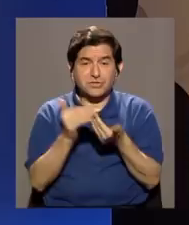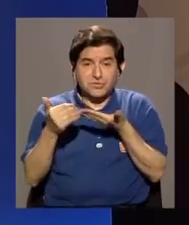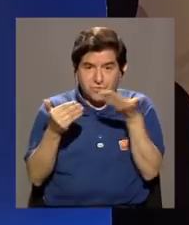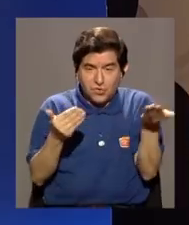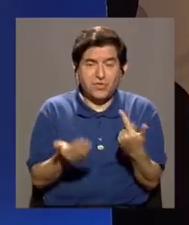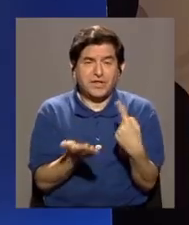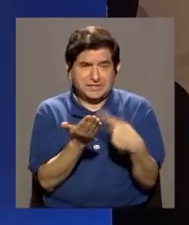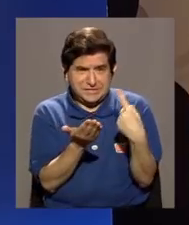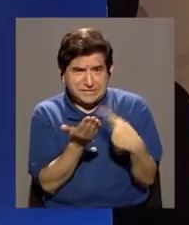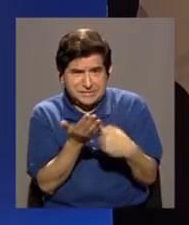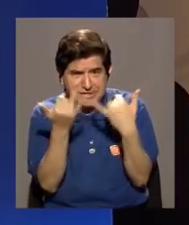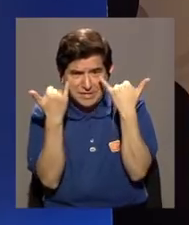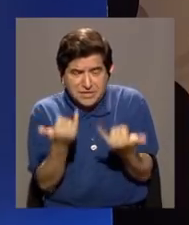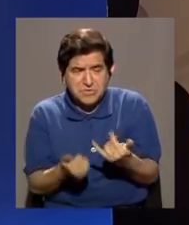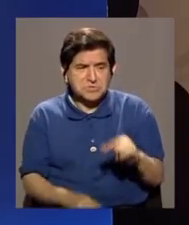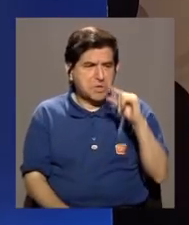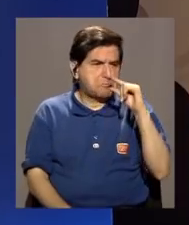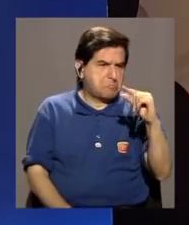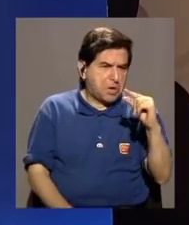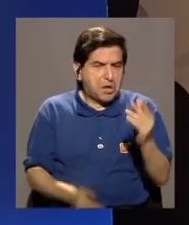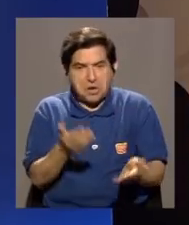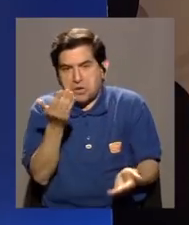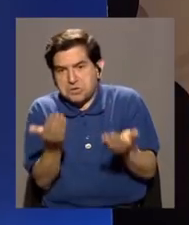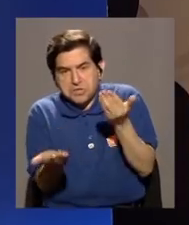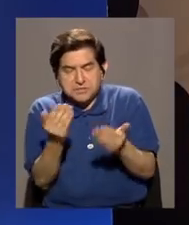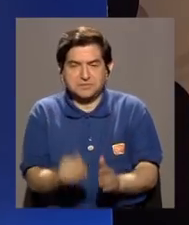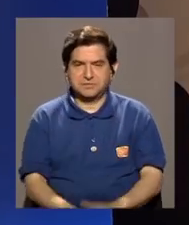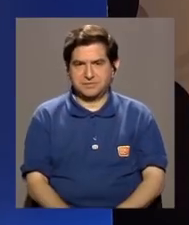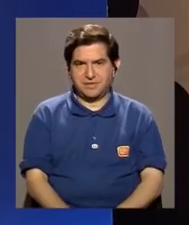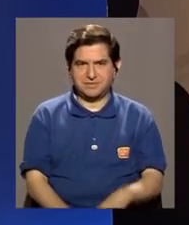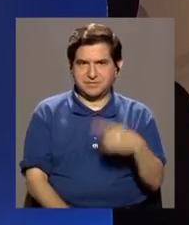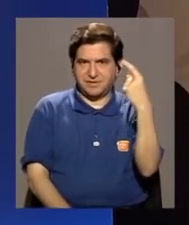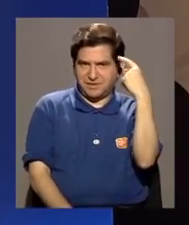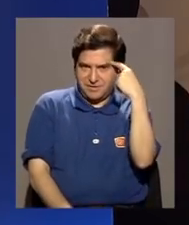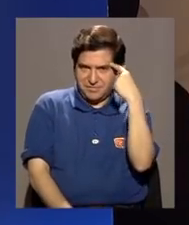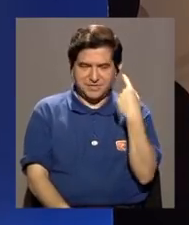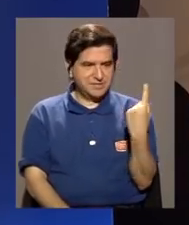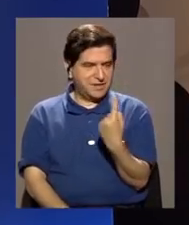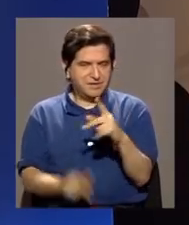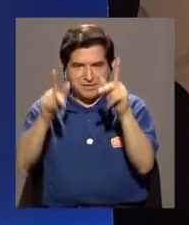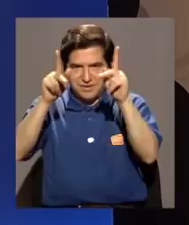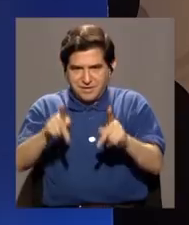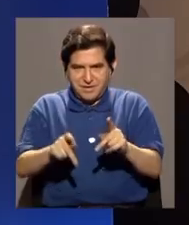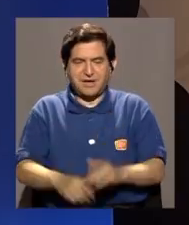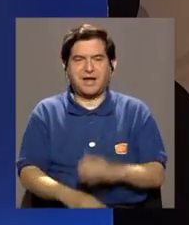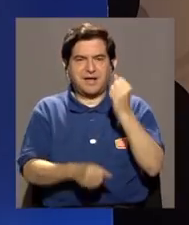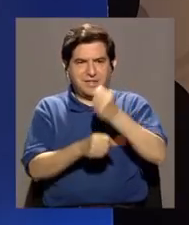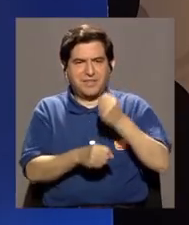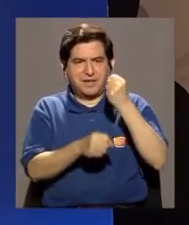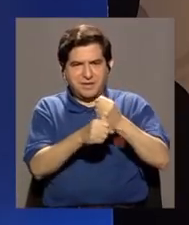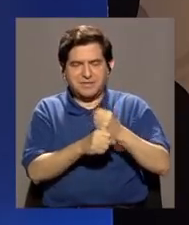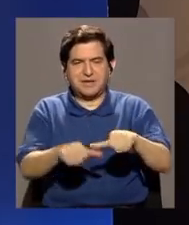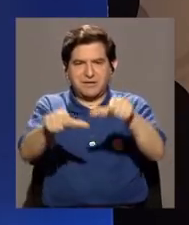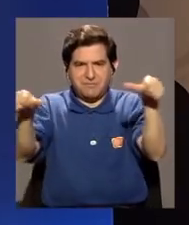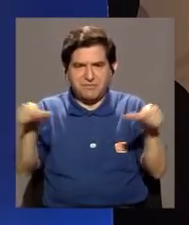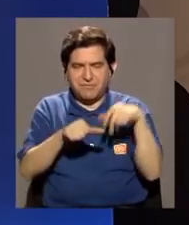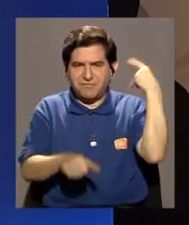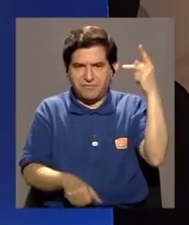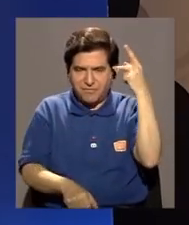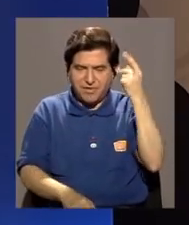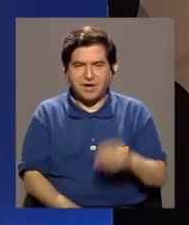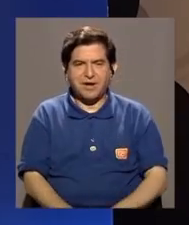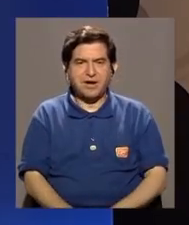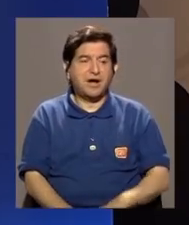todas las cosas que estamos discutiendo pueden ser pequeñas si en realidad cada persona que se dedica a hacer política